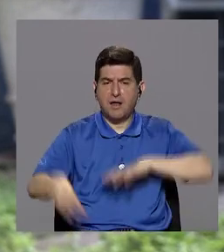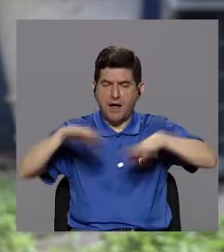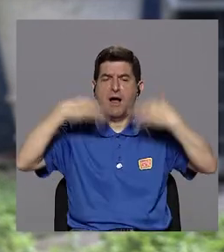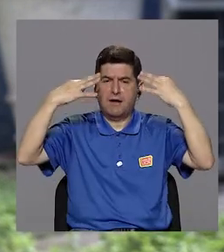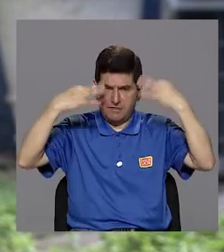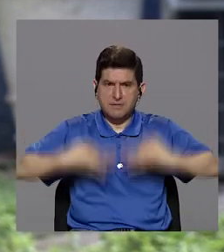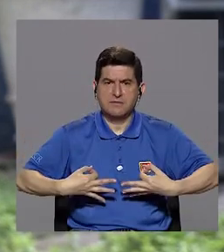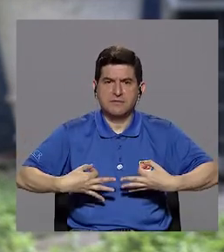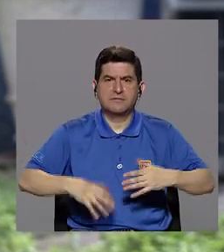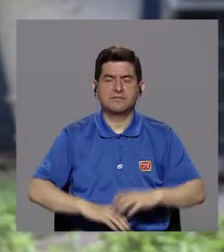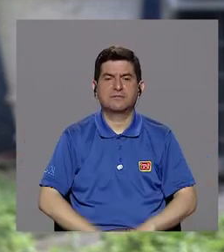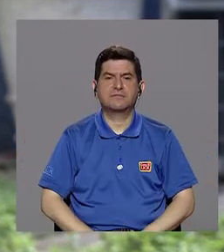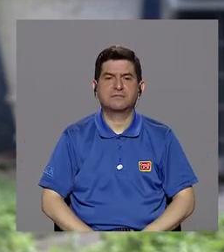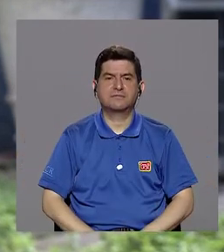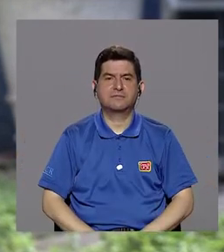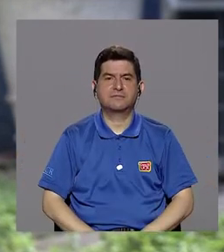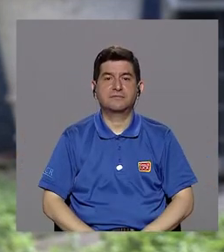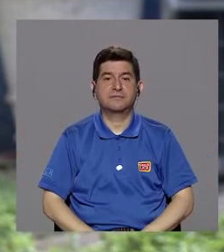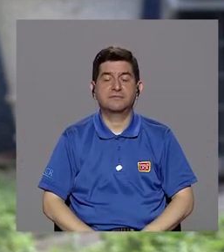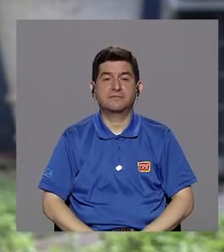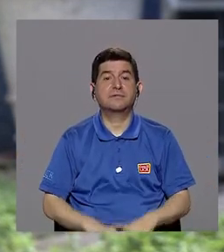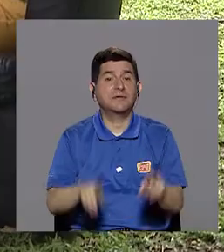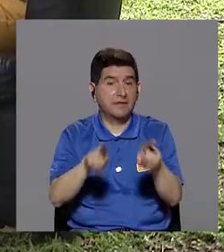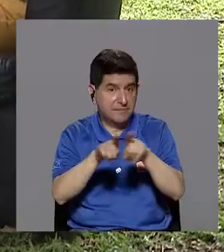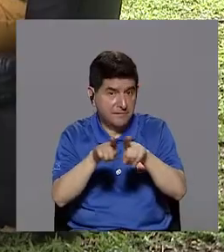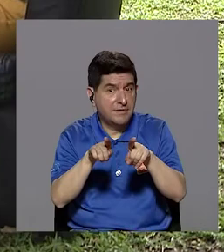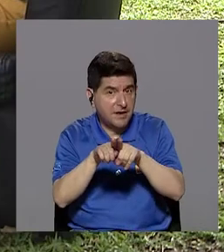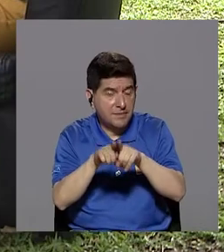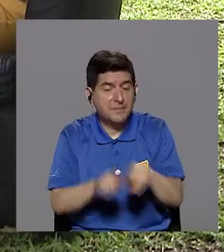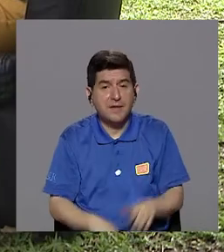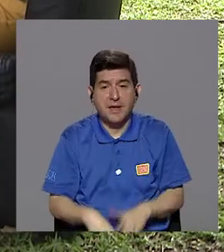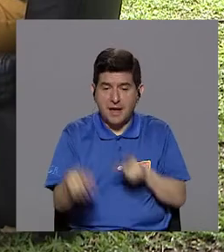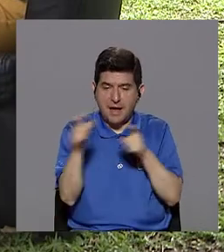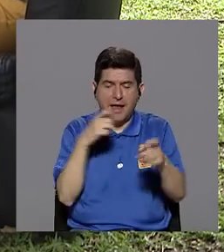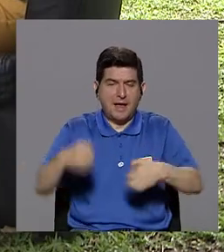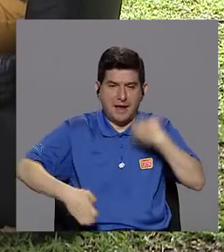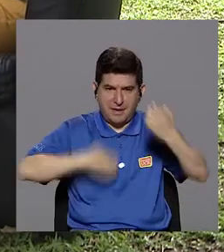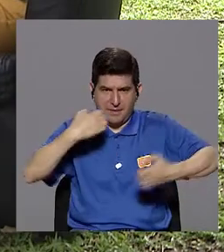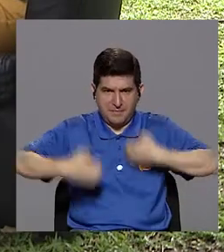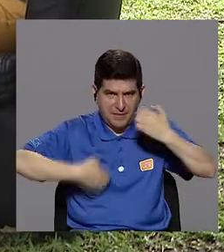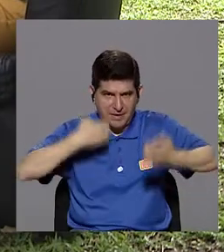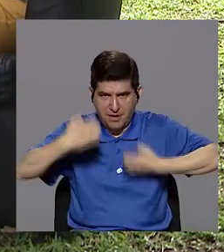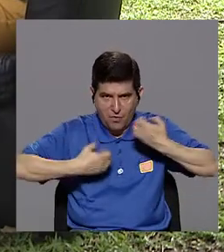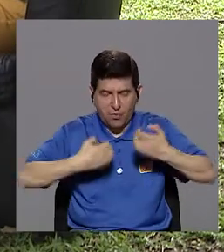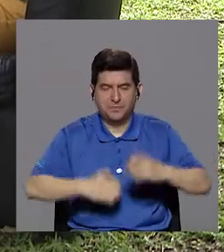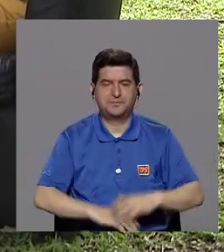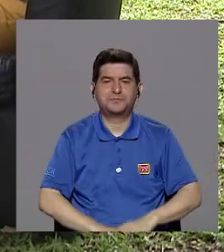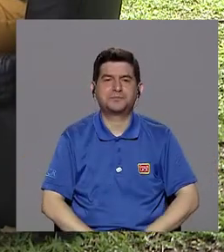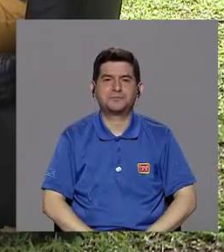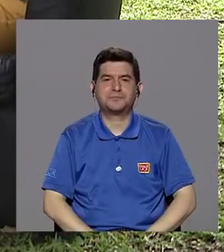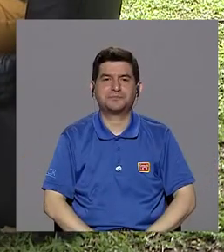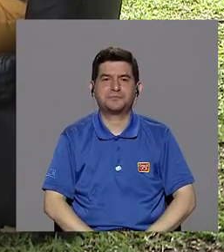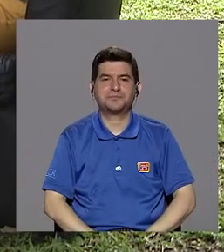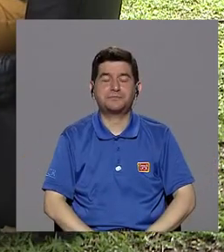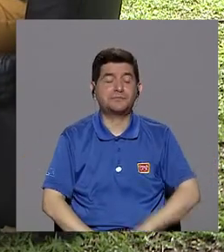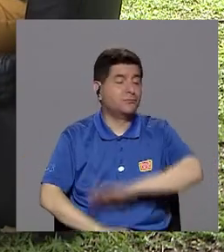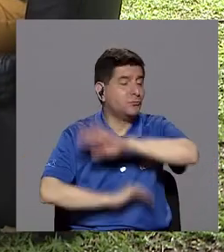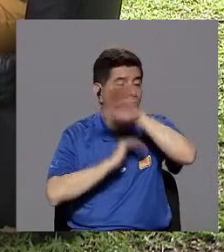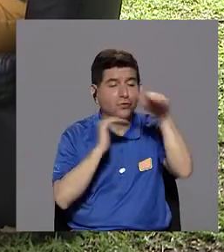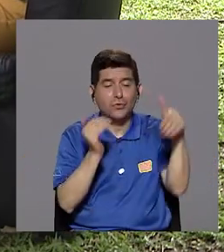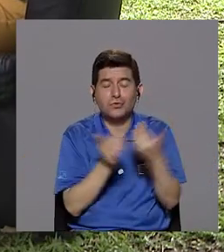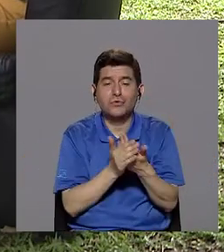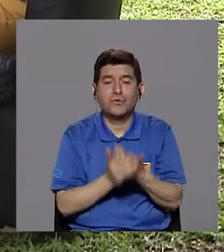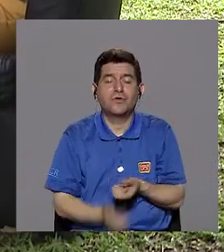ejercicio, la parte del manejo de las emociones y todo lo que